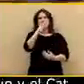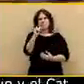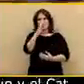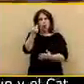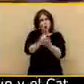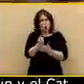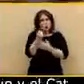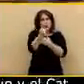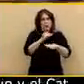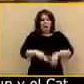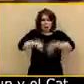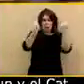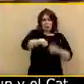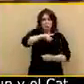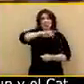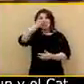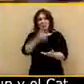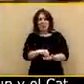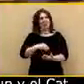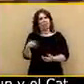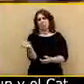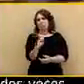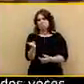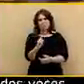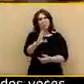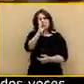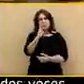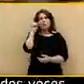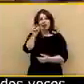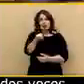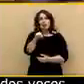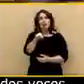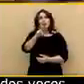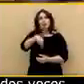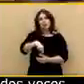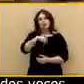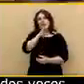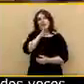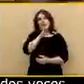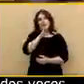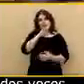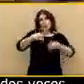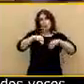arruinar España por tercera vez. De nuevo, esa debe ser la vieja normalidad socialista. Muchas gracias.